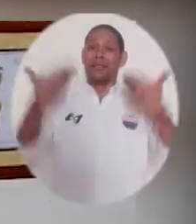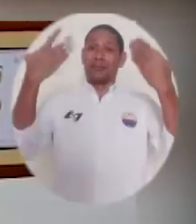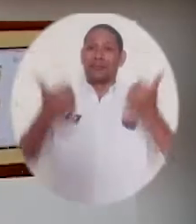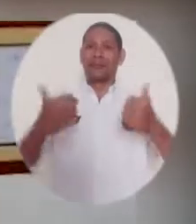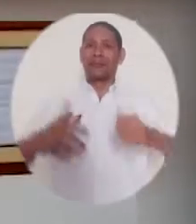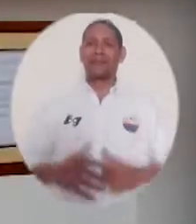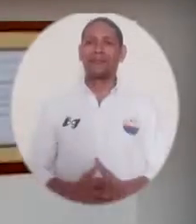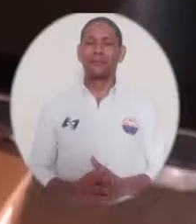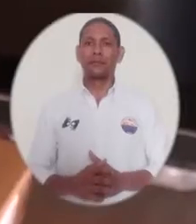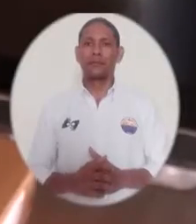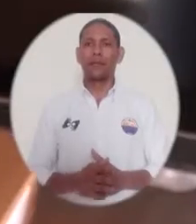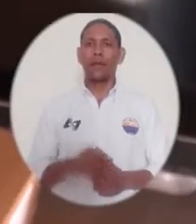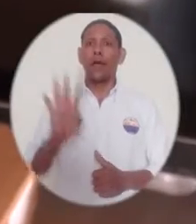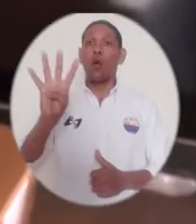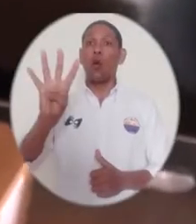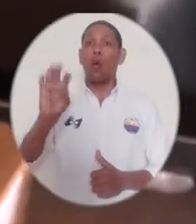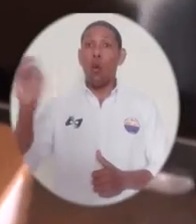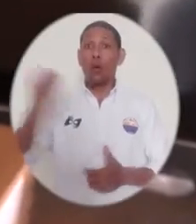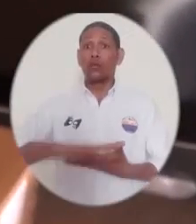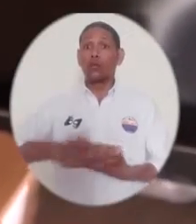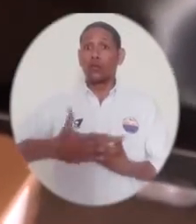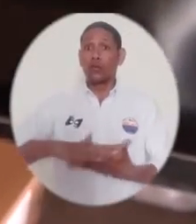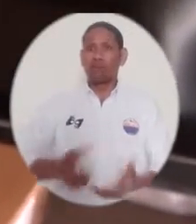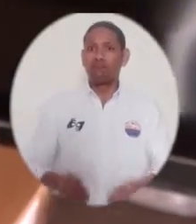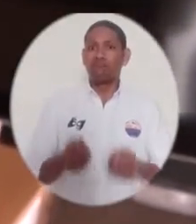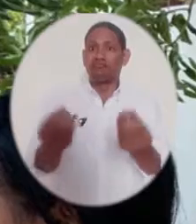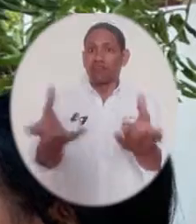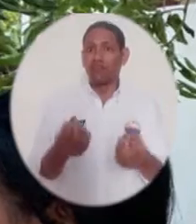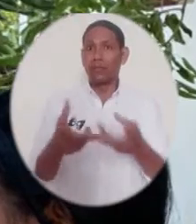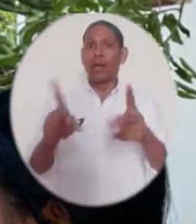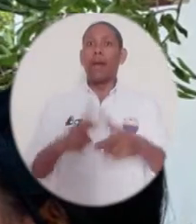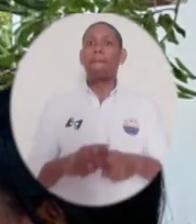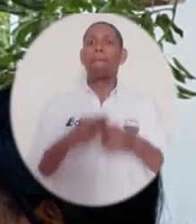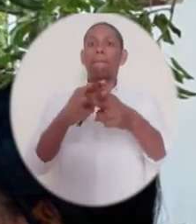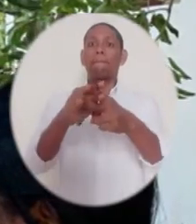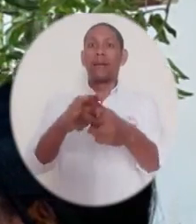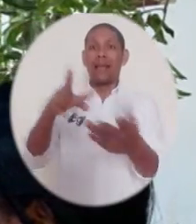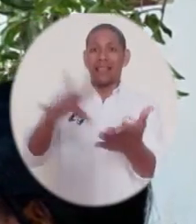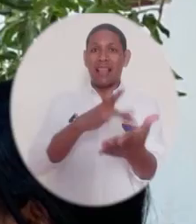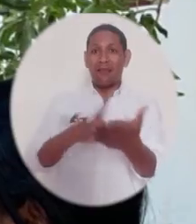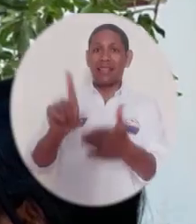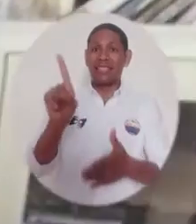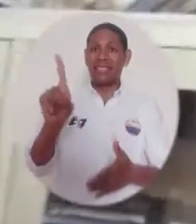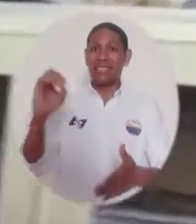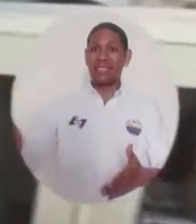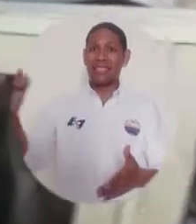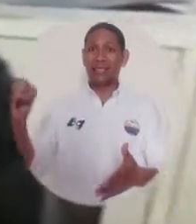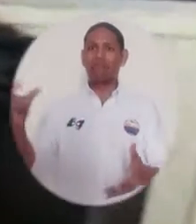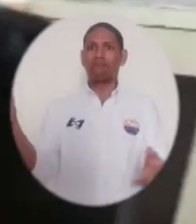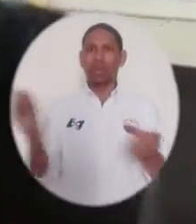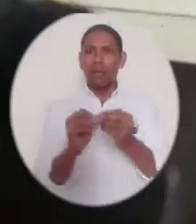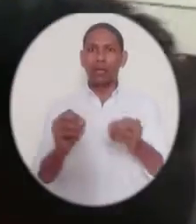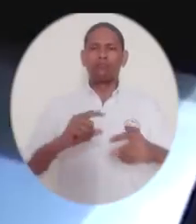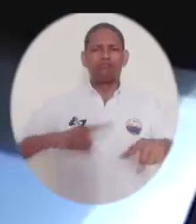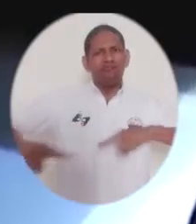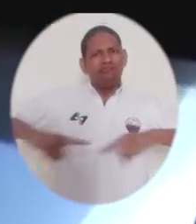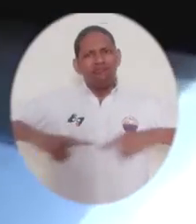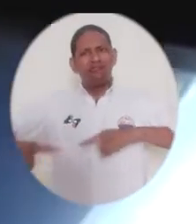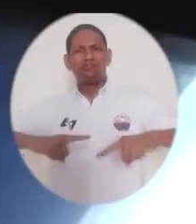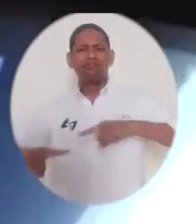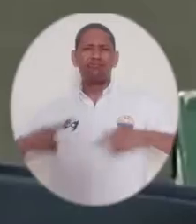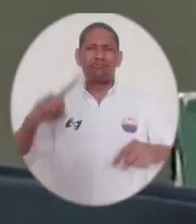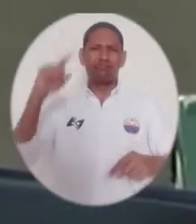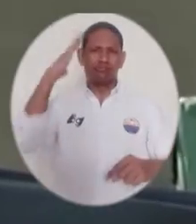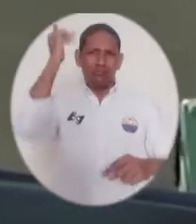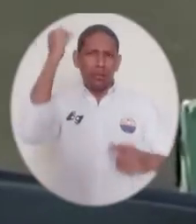con respecto a mis clases. La entrega de 400 computadores portátiles, además del préstamo de 100 tabletas, más las medidas académicas y